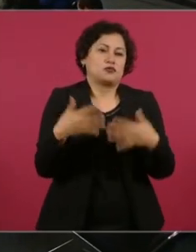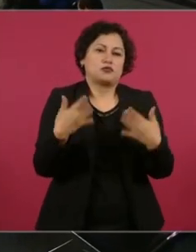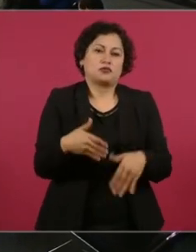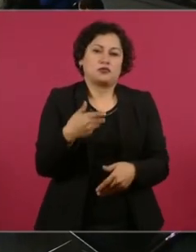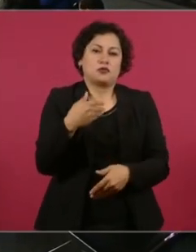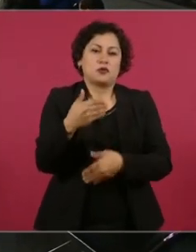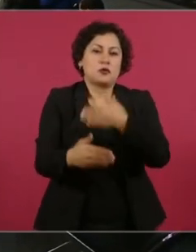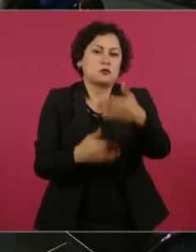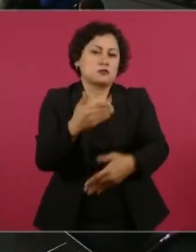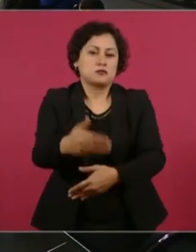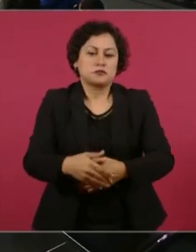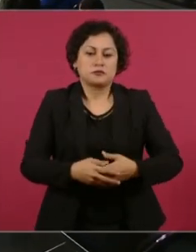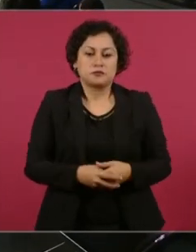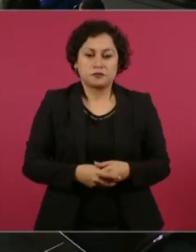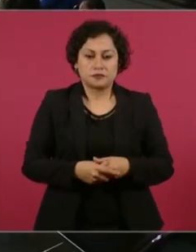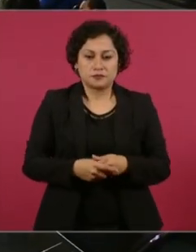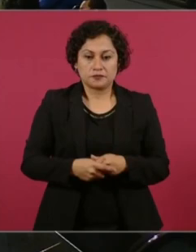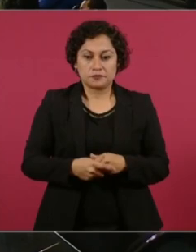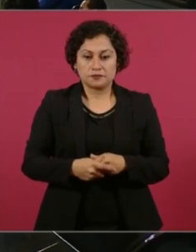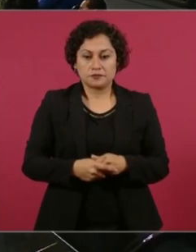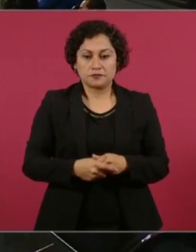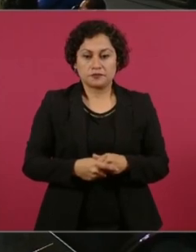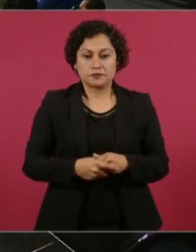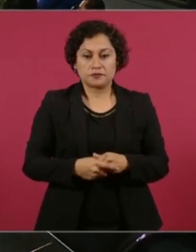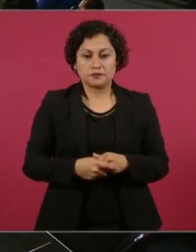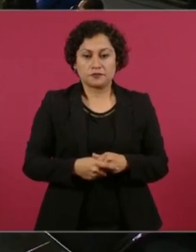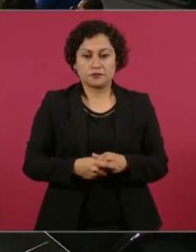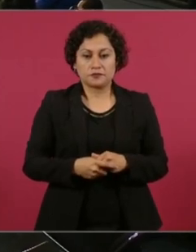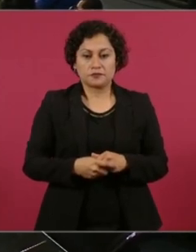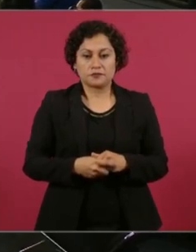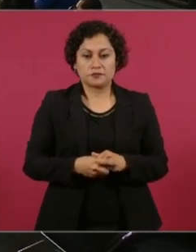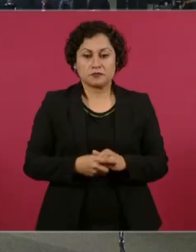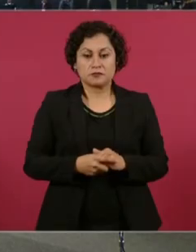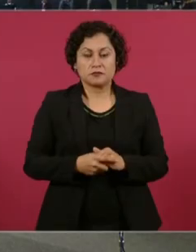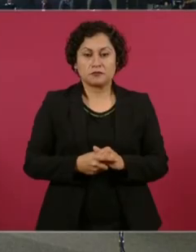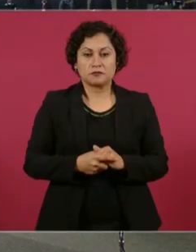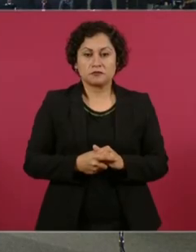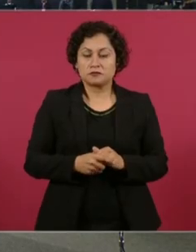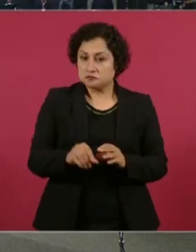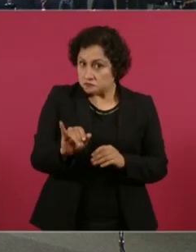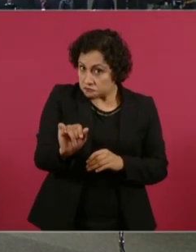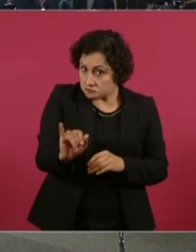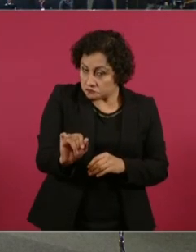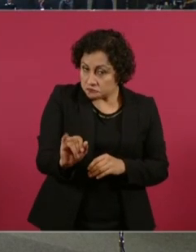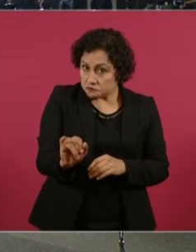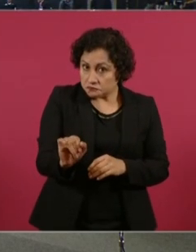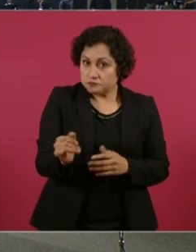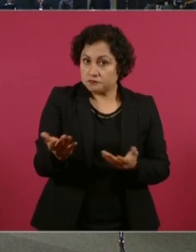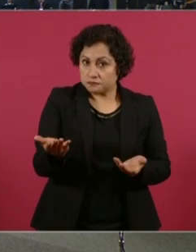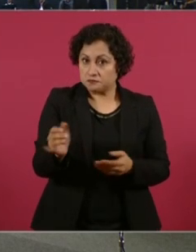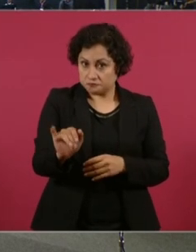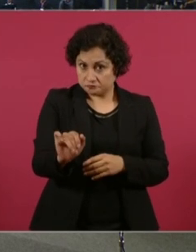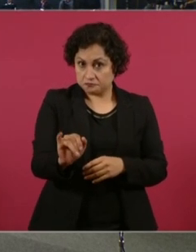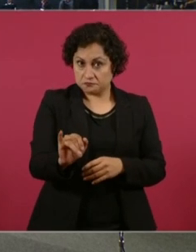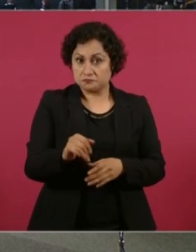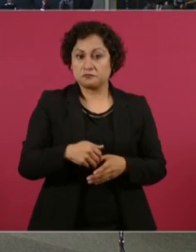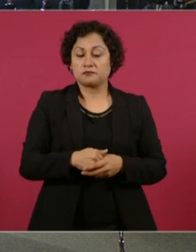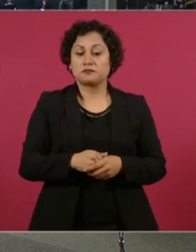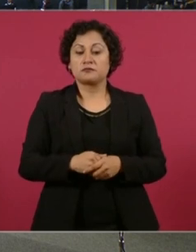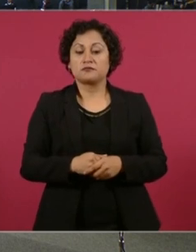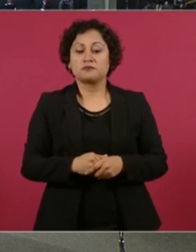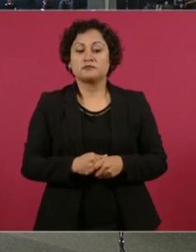Hay saldo a favor del gas. Saldo a favor del gas. Sí. Se pagó anteriormente. Sí.